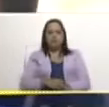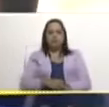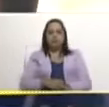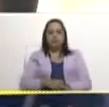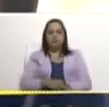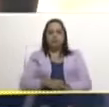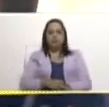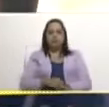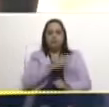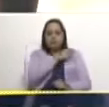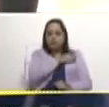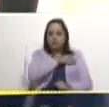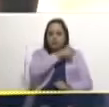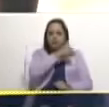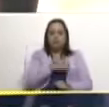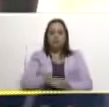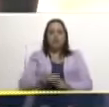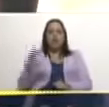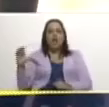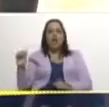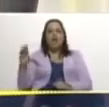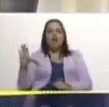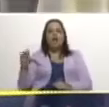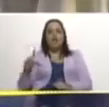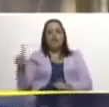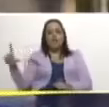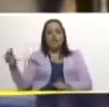el mayor general Rodríguez Cabello,